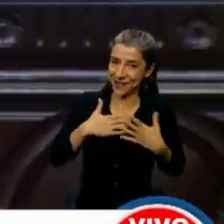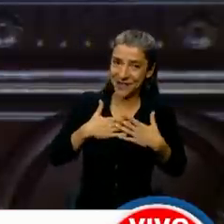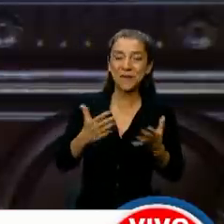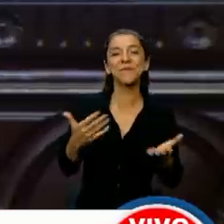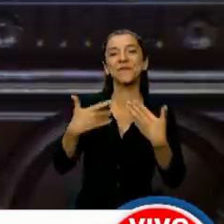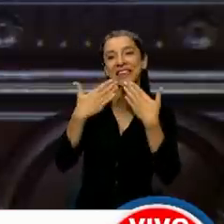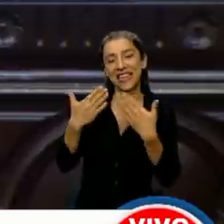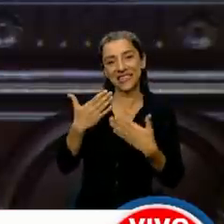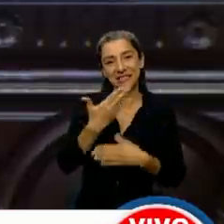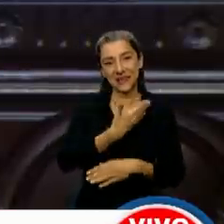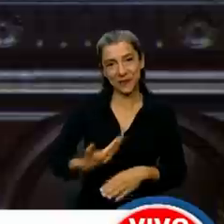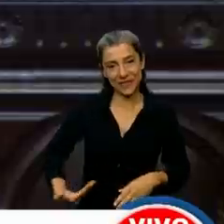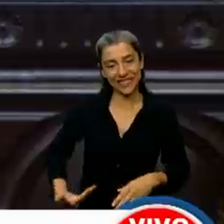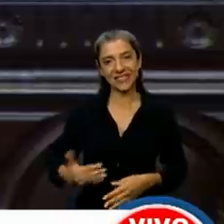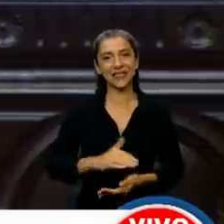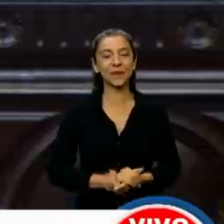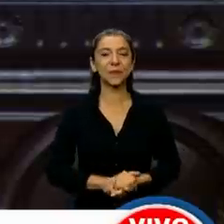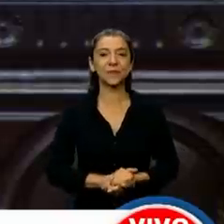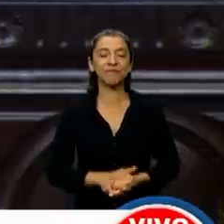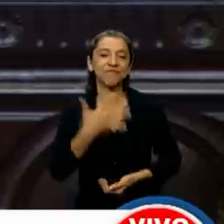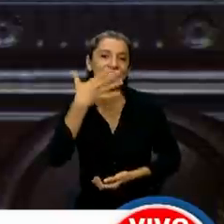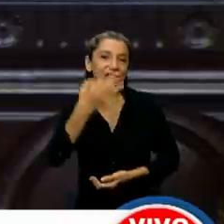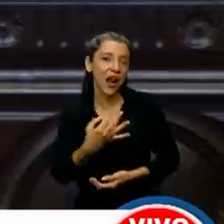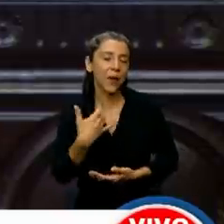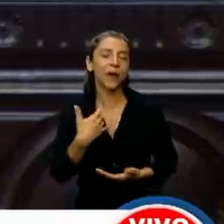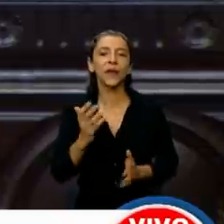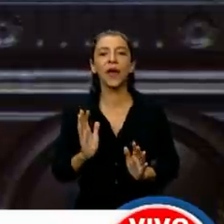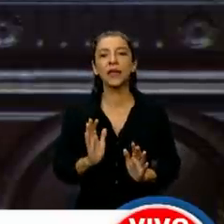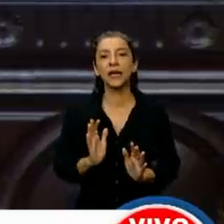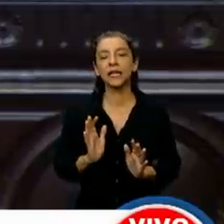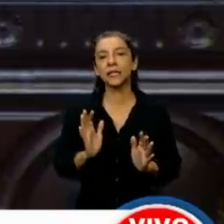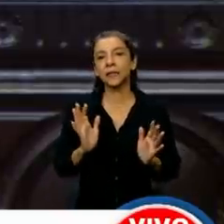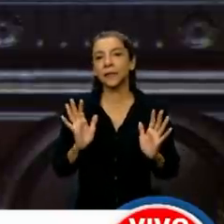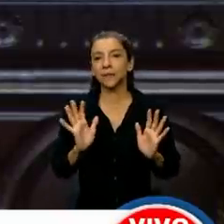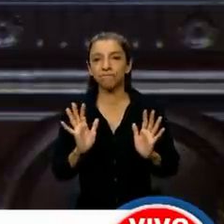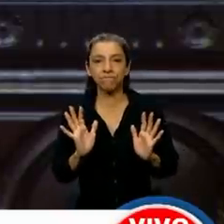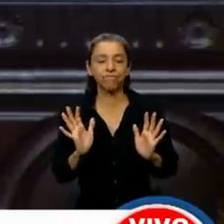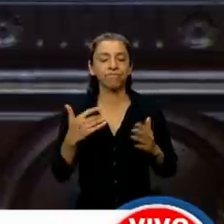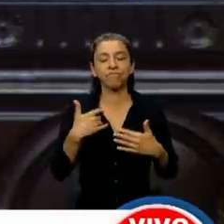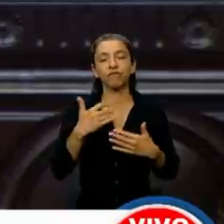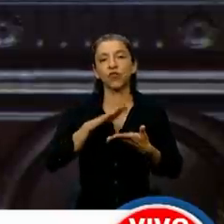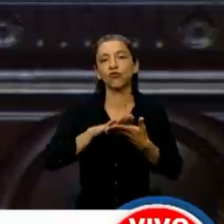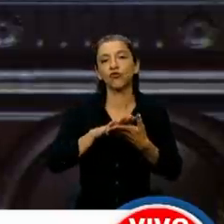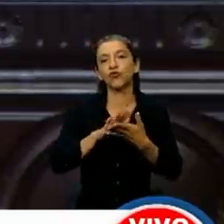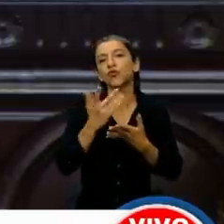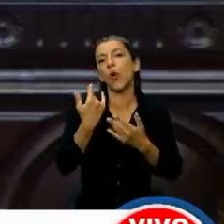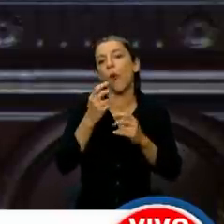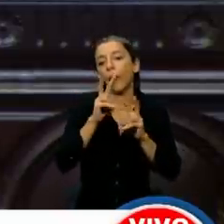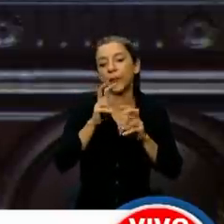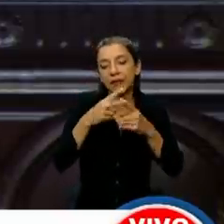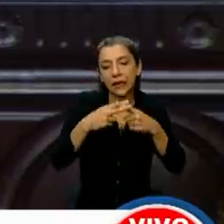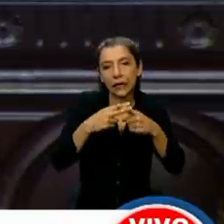señor presidente la verdad que no voy a hacer no voy a hacer referencia a cuestiones técnicas porque creo que